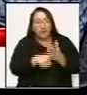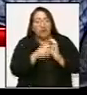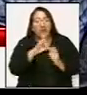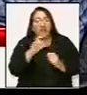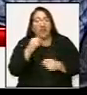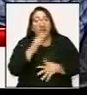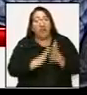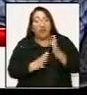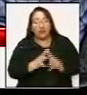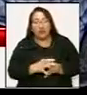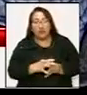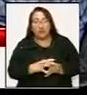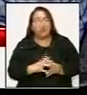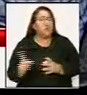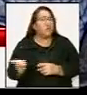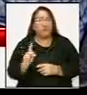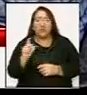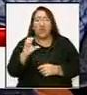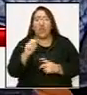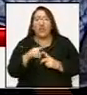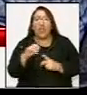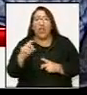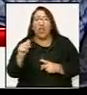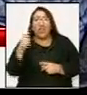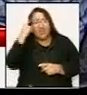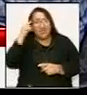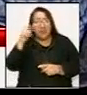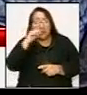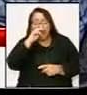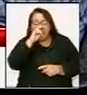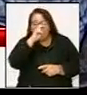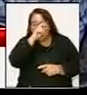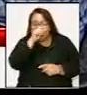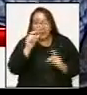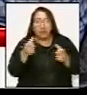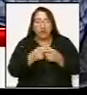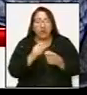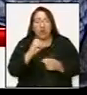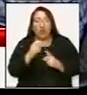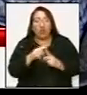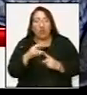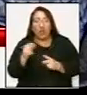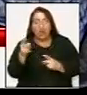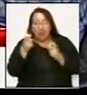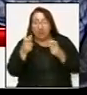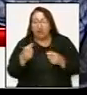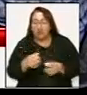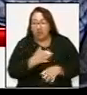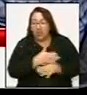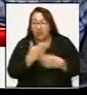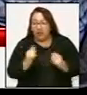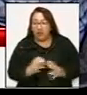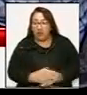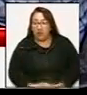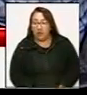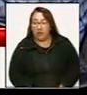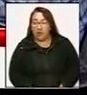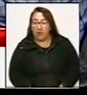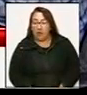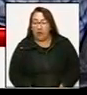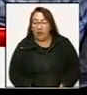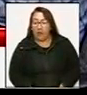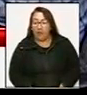eran falsas? No, estaba la propia Contraloría. Había justo una comisión de la Contraloría que es la que emite el informe.